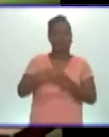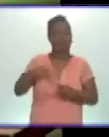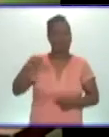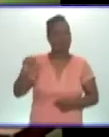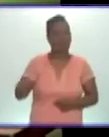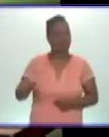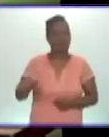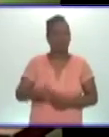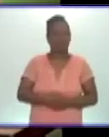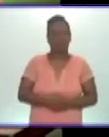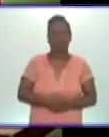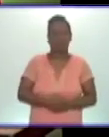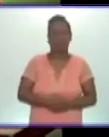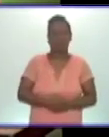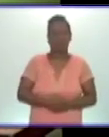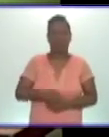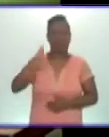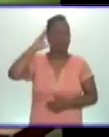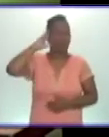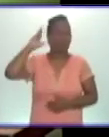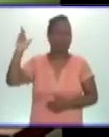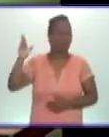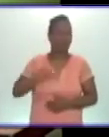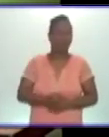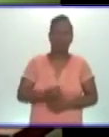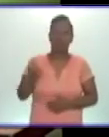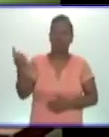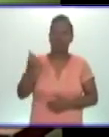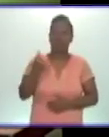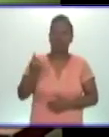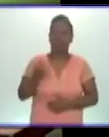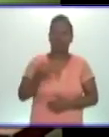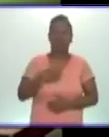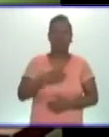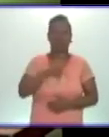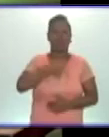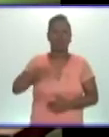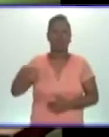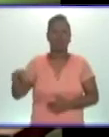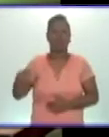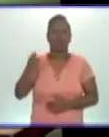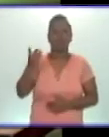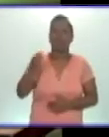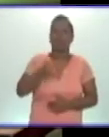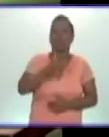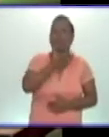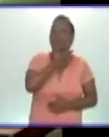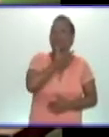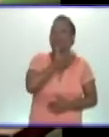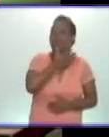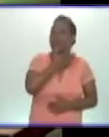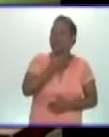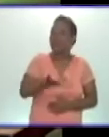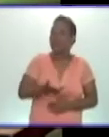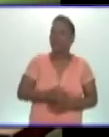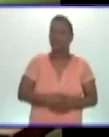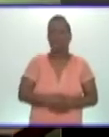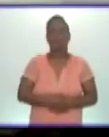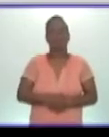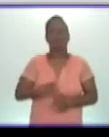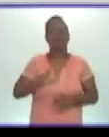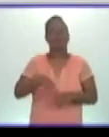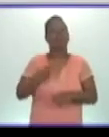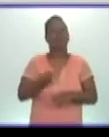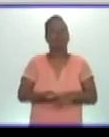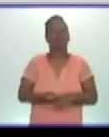monomios. Recuerda, lo primero es reducir los términos semejantes. Y por supuesto, aplicar